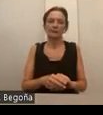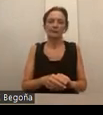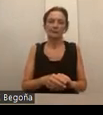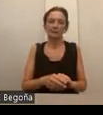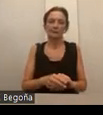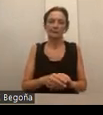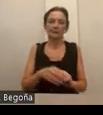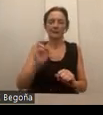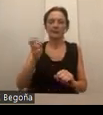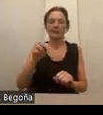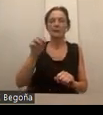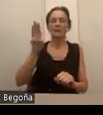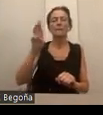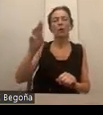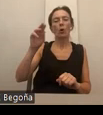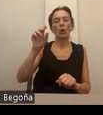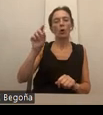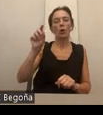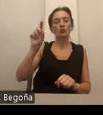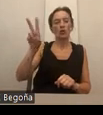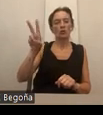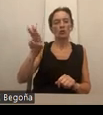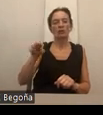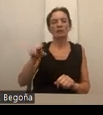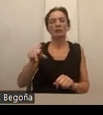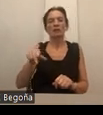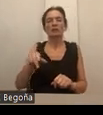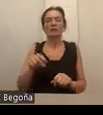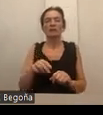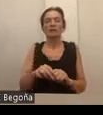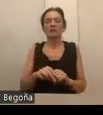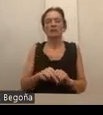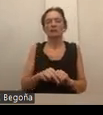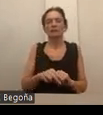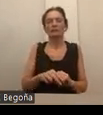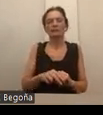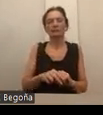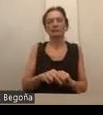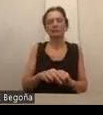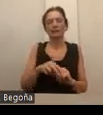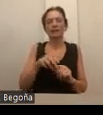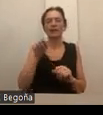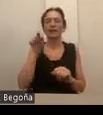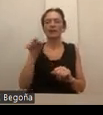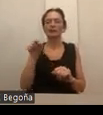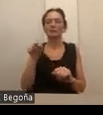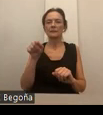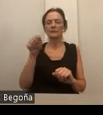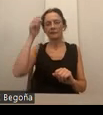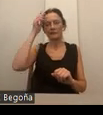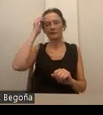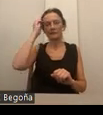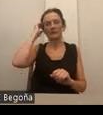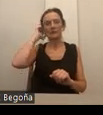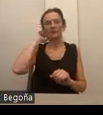Tenemos también el Pro12. Bueno, en el Pro12, yo en este caso no lo... Bueno,